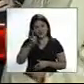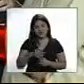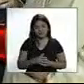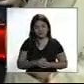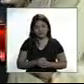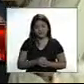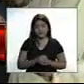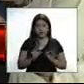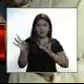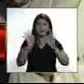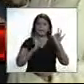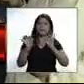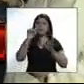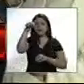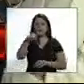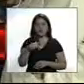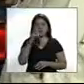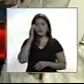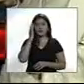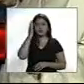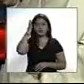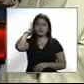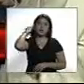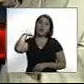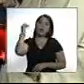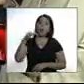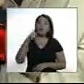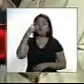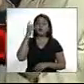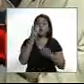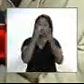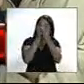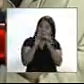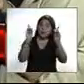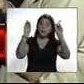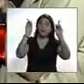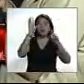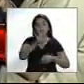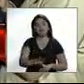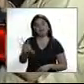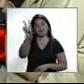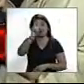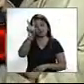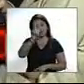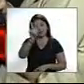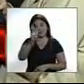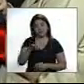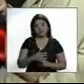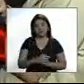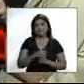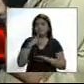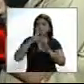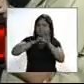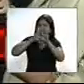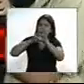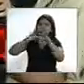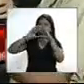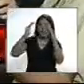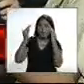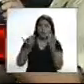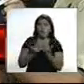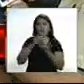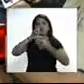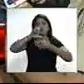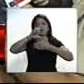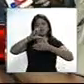a prepararnos hoy para hacer un día de democracia plena en Venezuela. Vamos a decirle al mundo, América Latina,